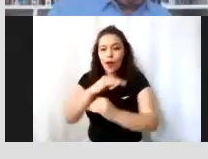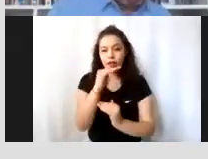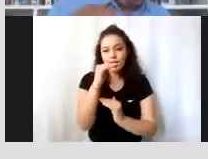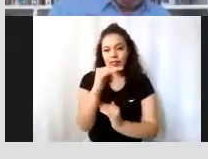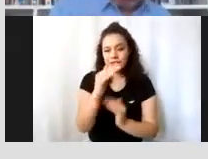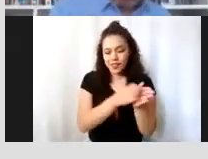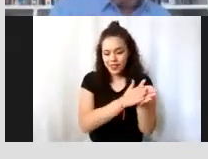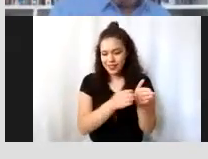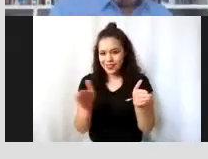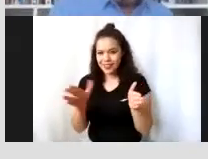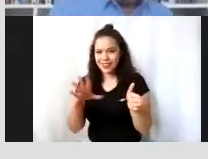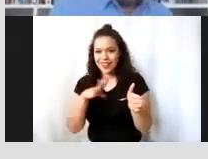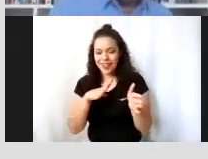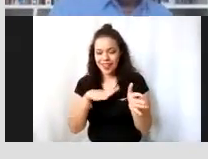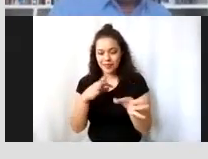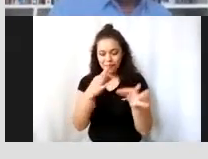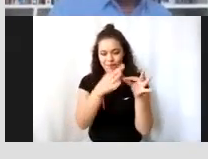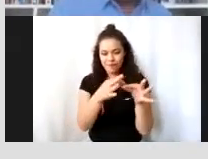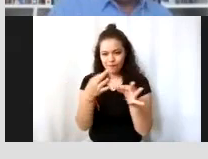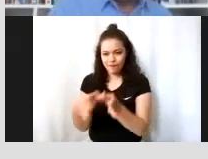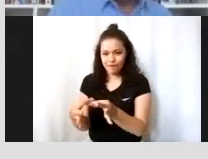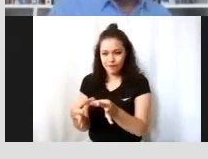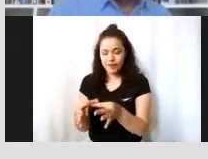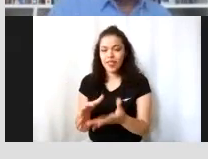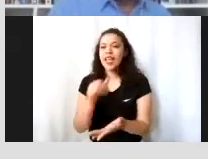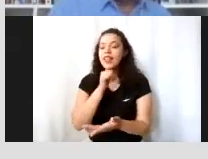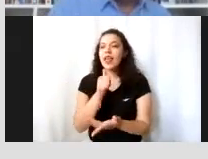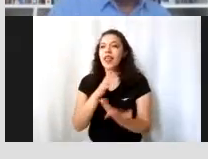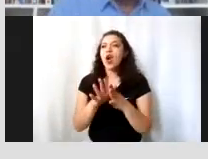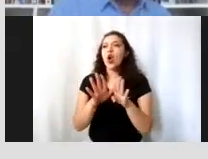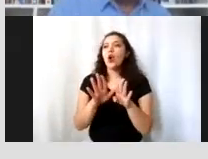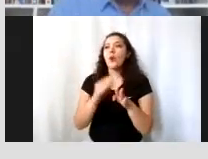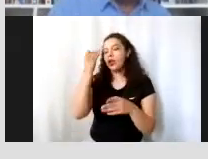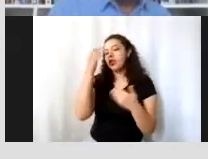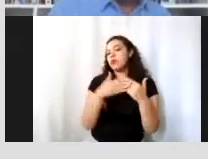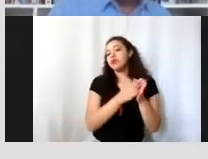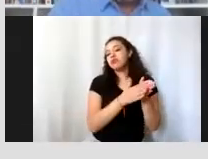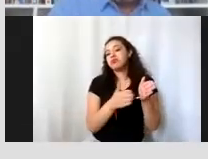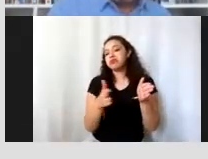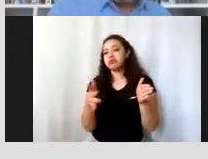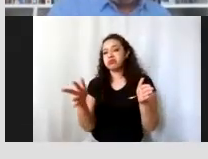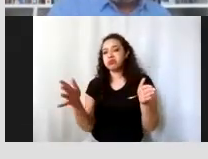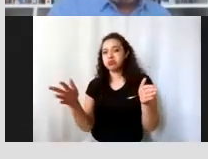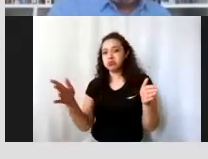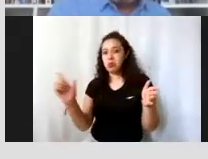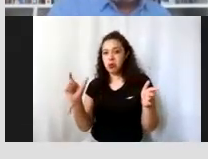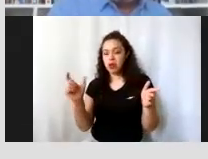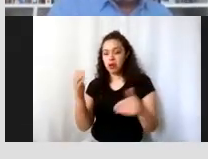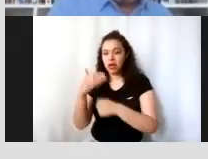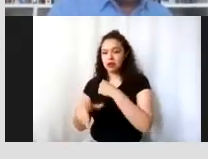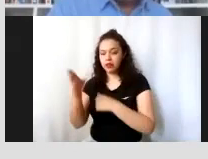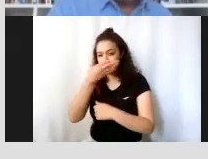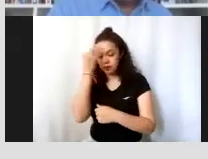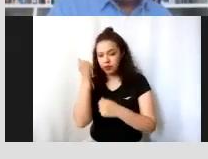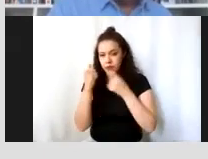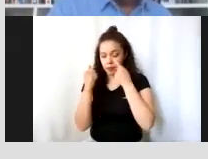un periodo preciso y ya no es de manera indefinida. Déjenme ver si no me salté